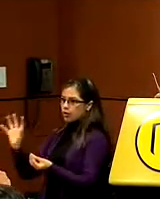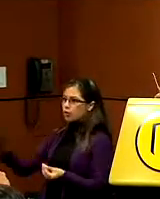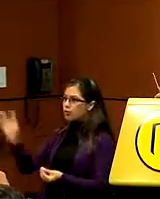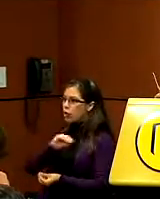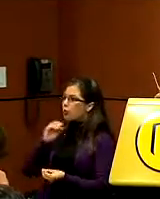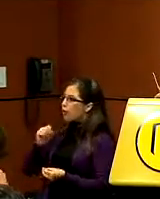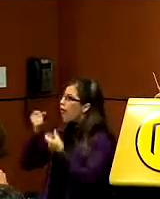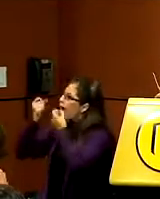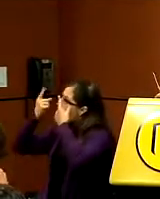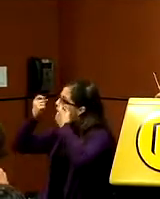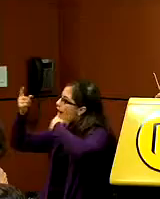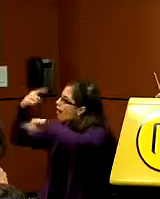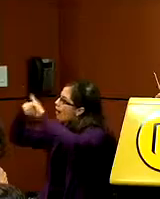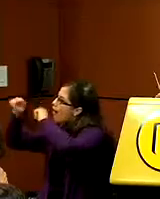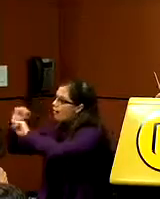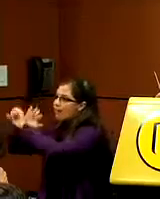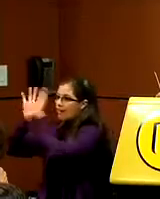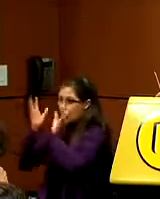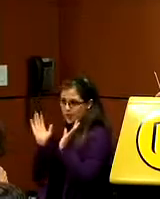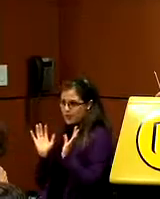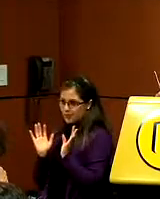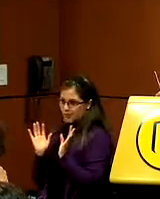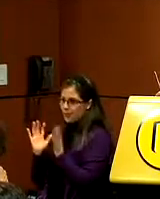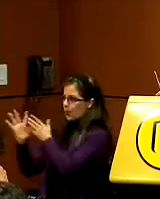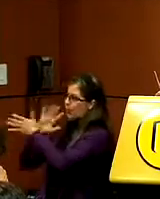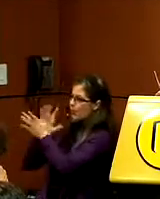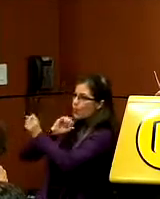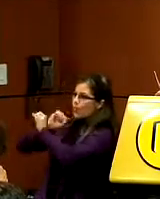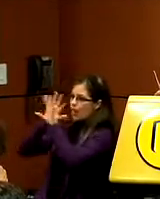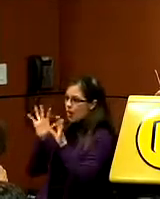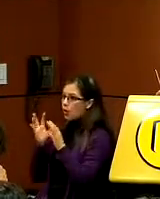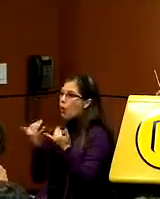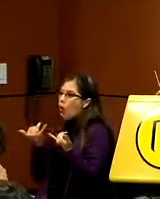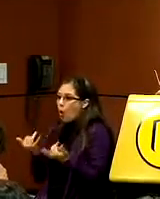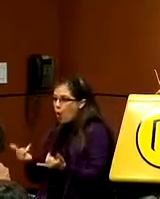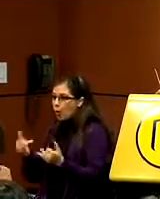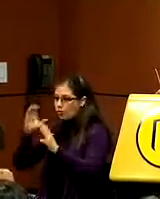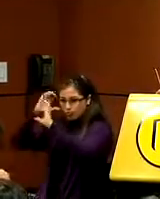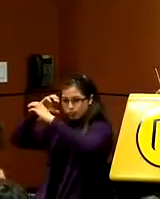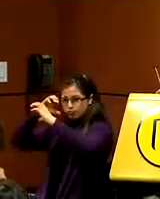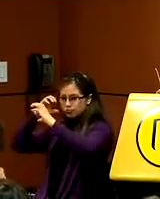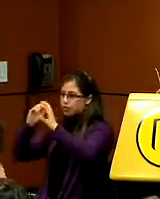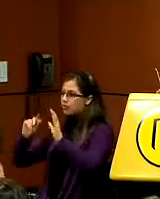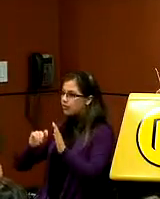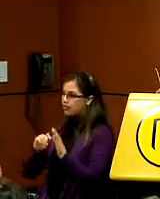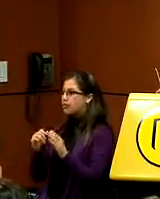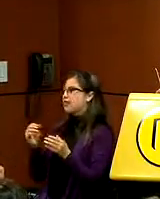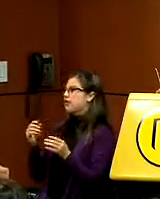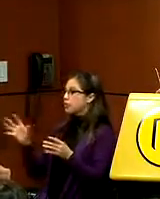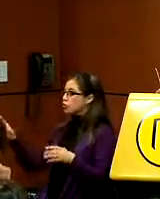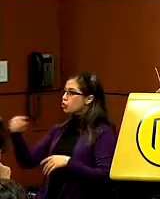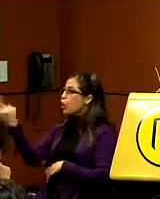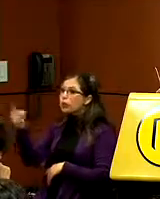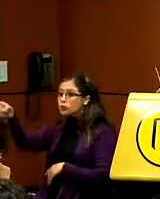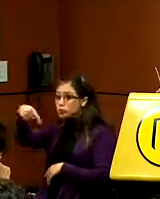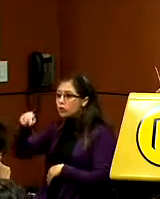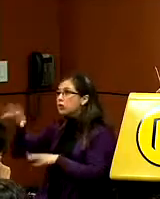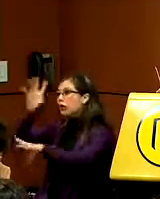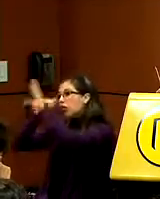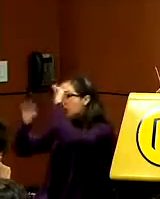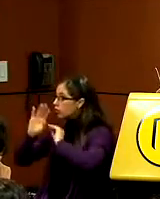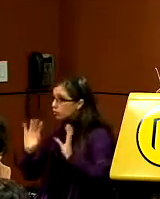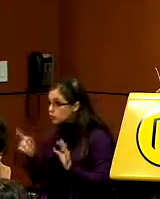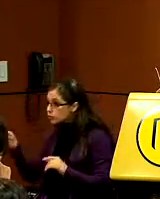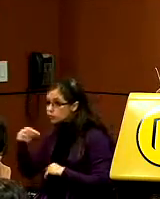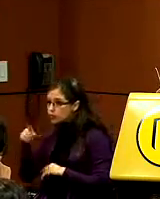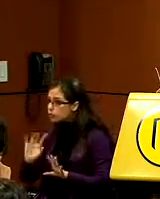podamos consultarla entonces por eso es que nosotros hacemos esto para que no solo los que estamos en el día de hoy y que vamos a estar el día